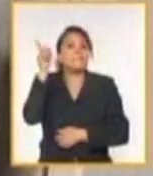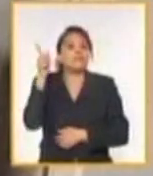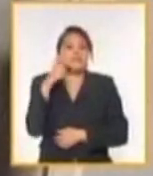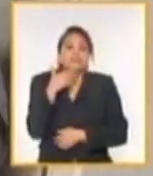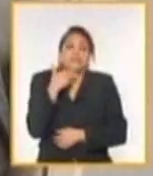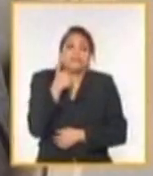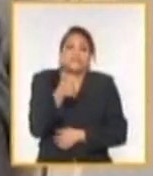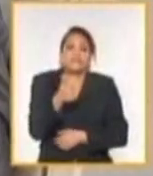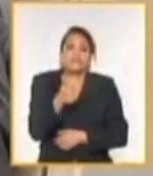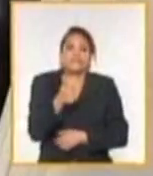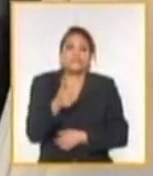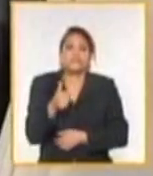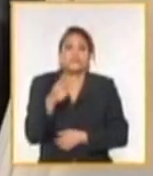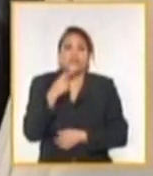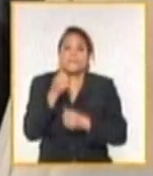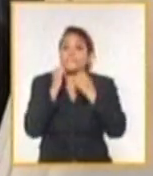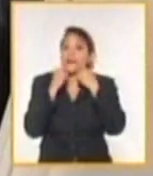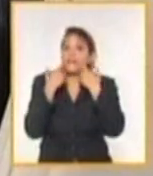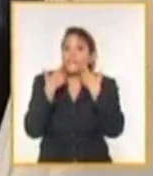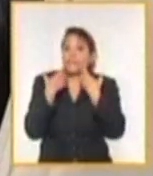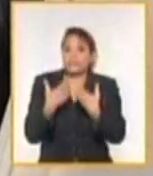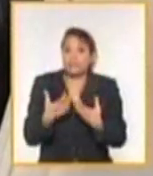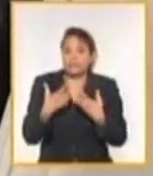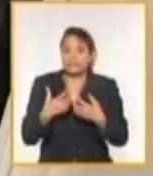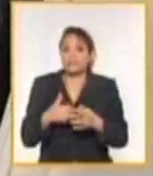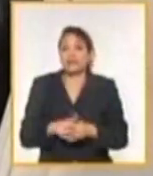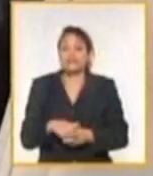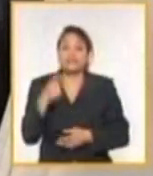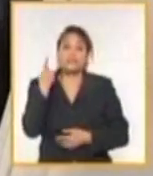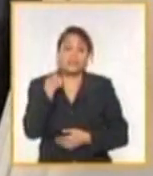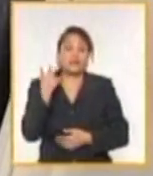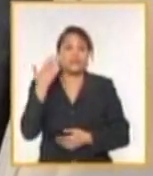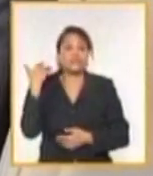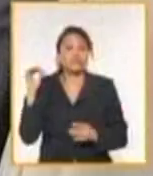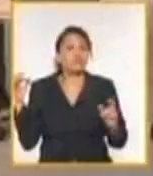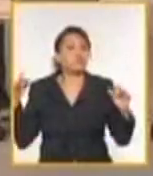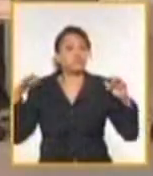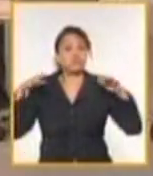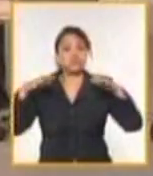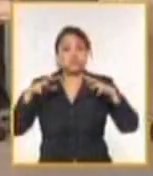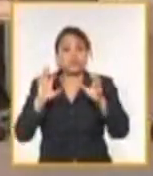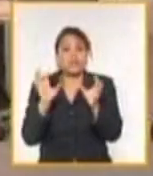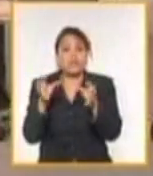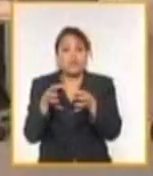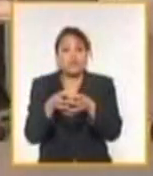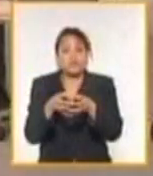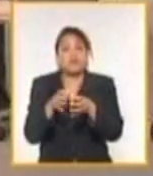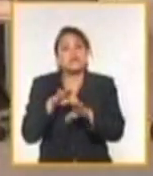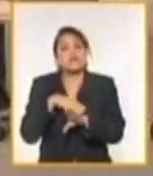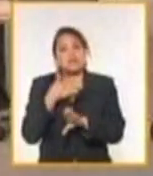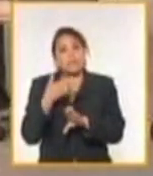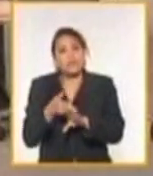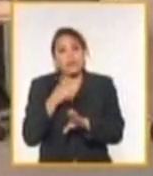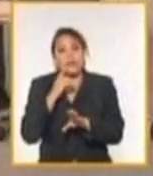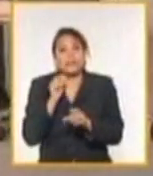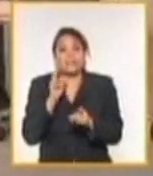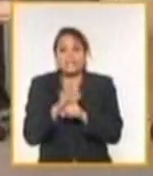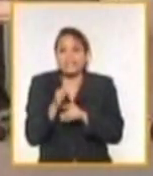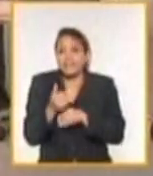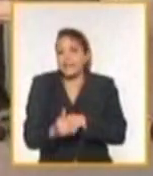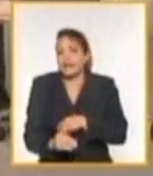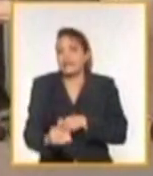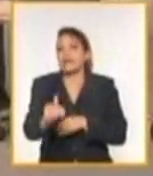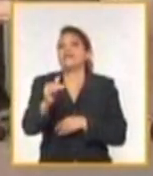digamos, organizativa más importante de esos años, fue muy masiva, que permitió después hacer otras cosas que surgen de ahí,